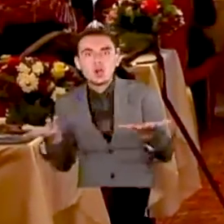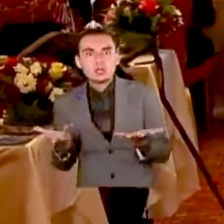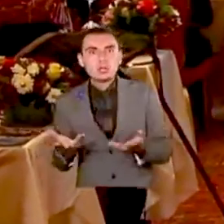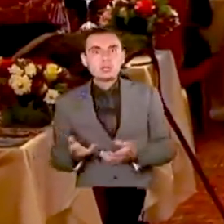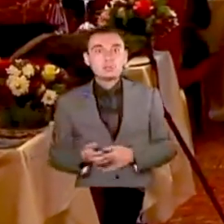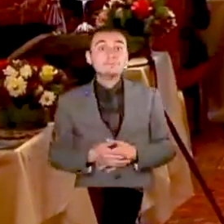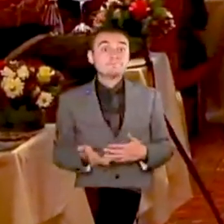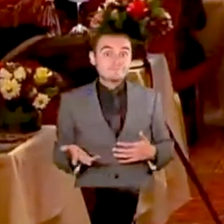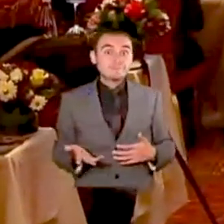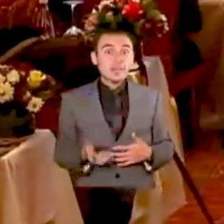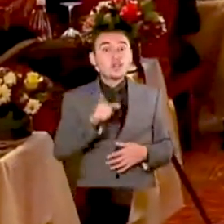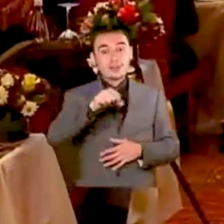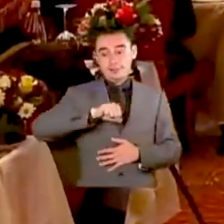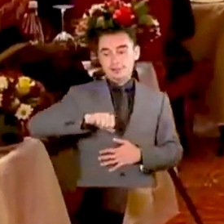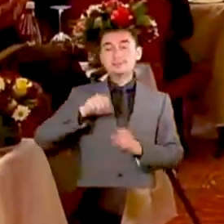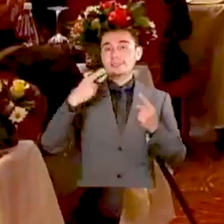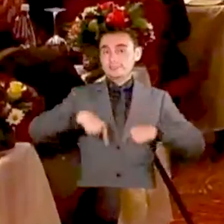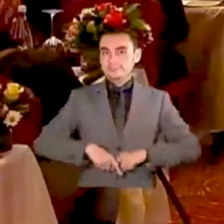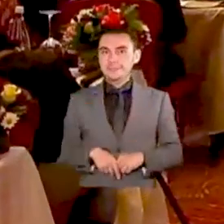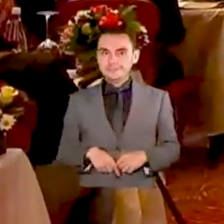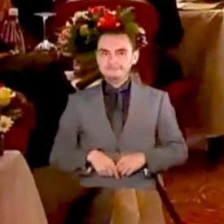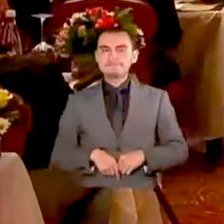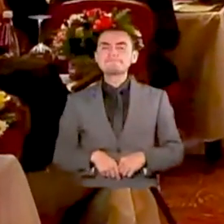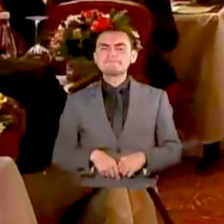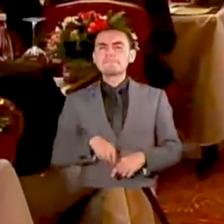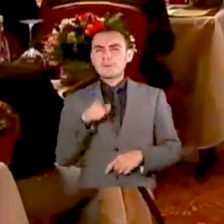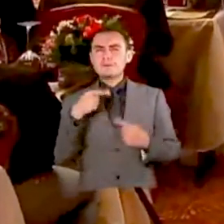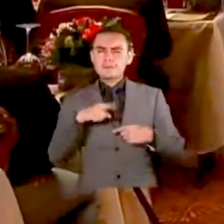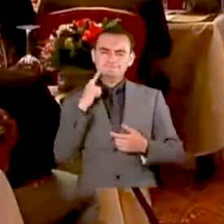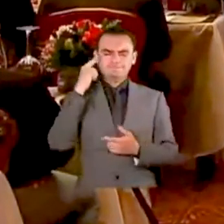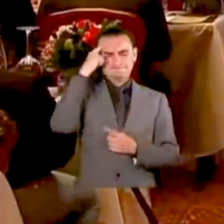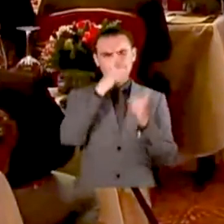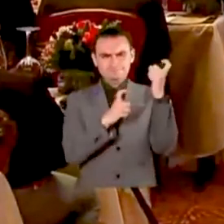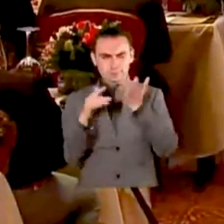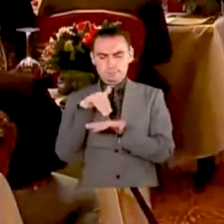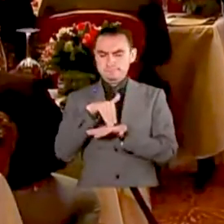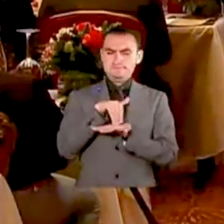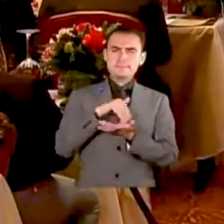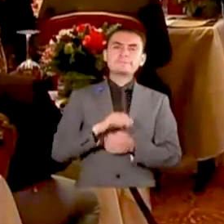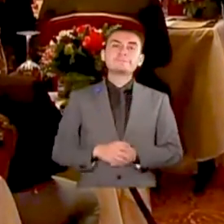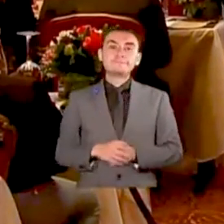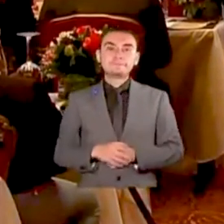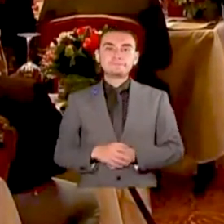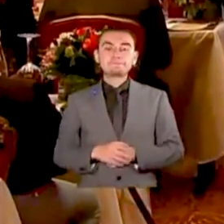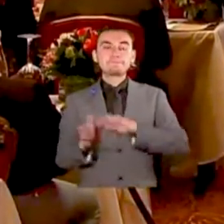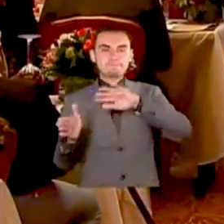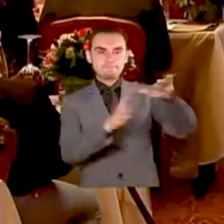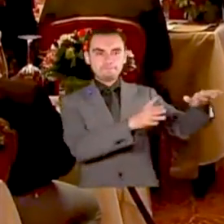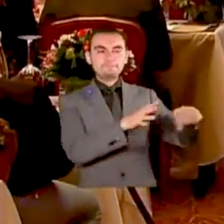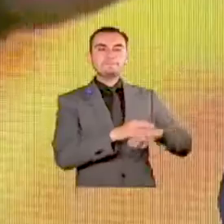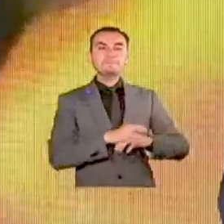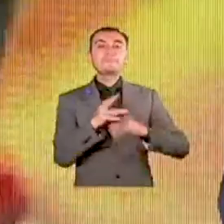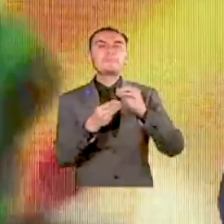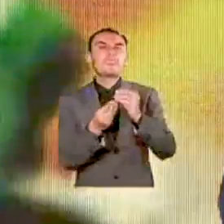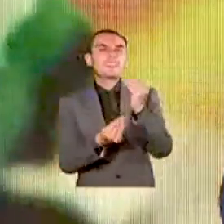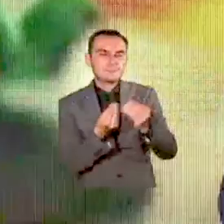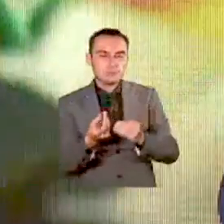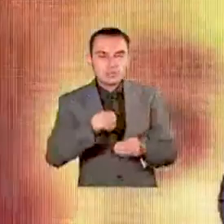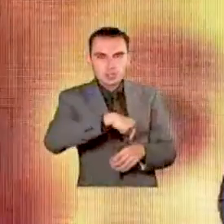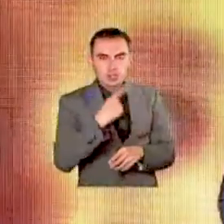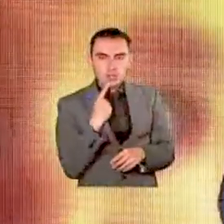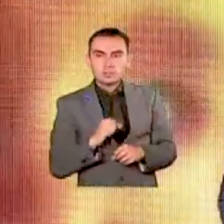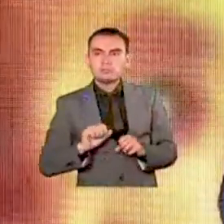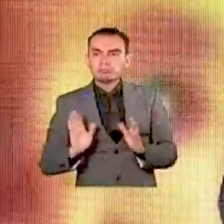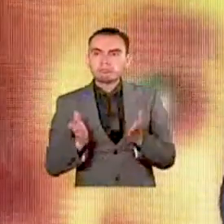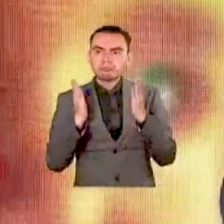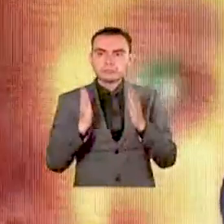salud y otros derechos que se vieron aquí vulnerados. También activamos a través de nuestra Procuraduría Delegada para el